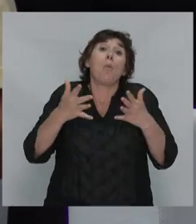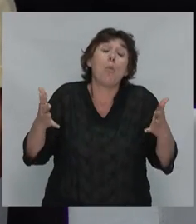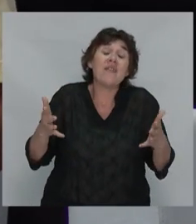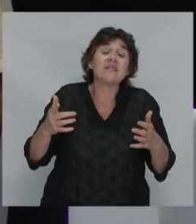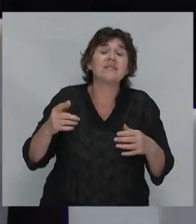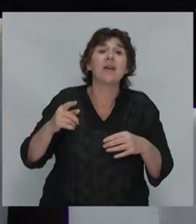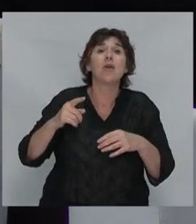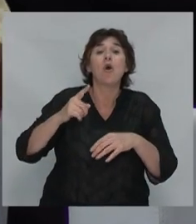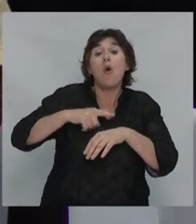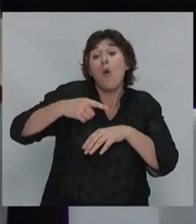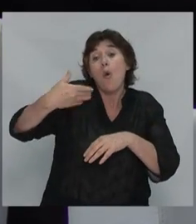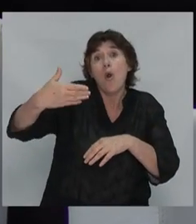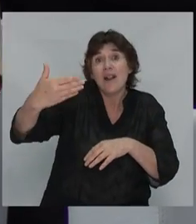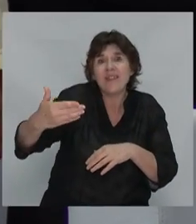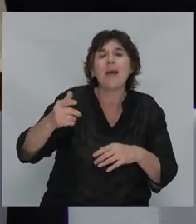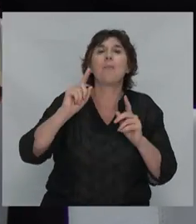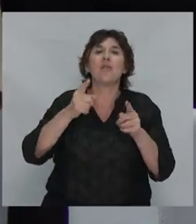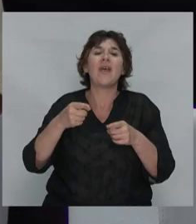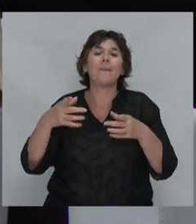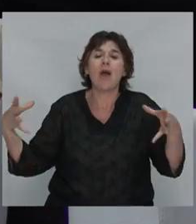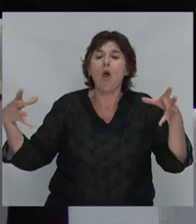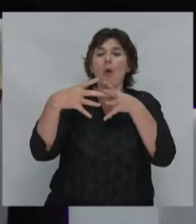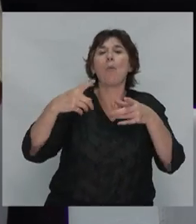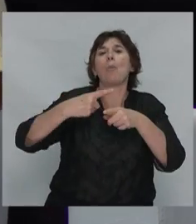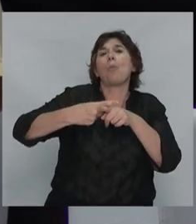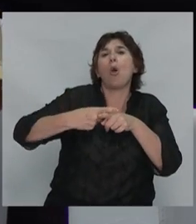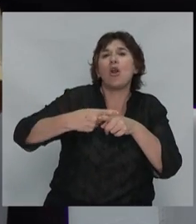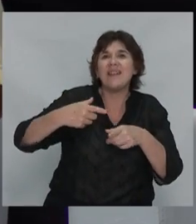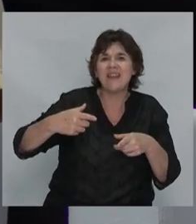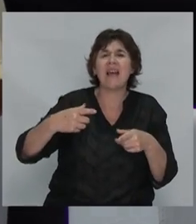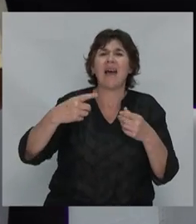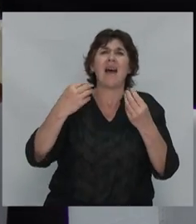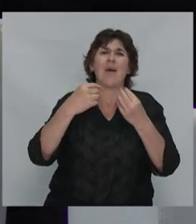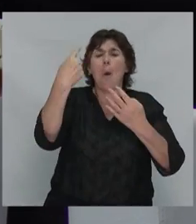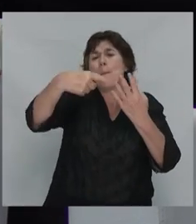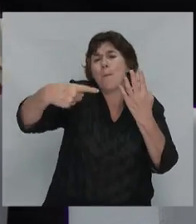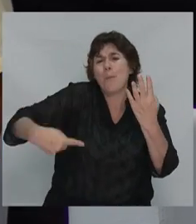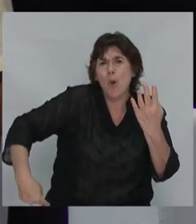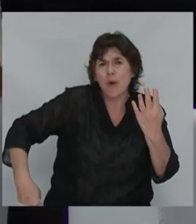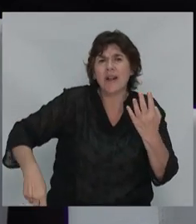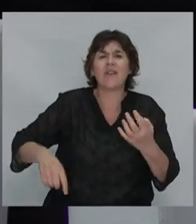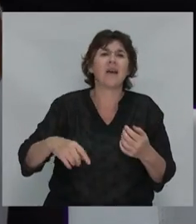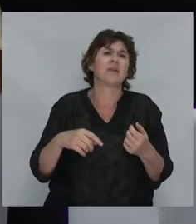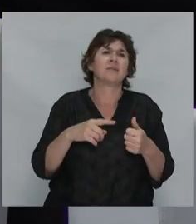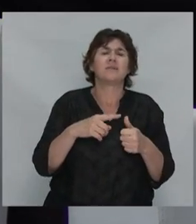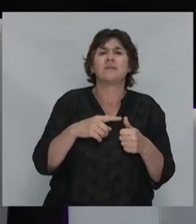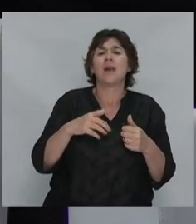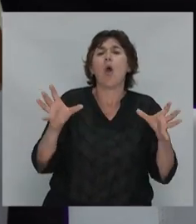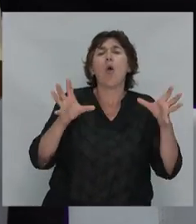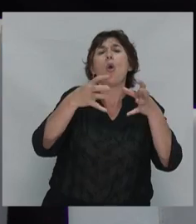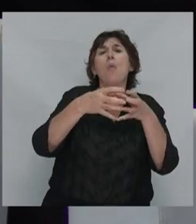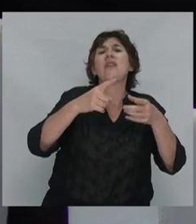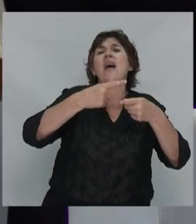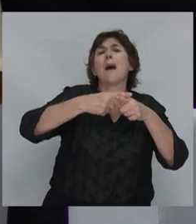la comunidad política en este sentido del mundo de plurales en sentido de benedict anderson que la comunidad